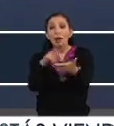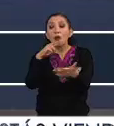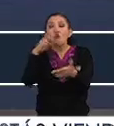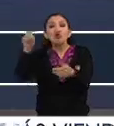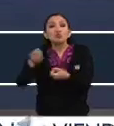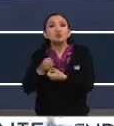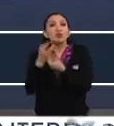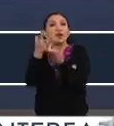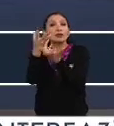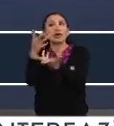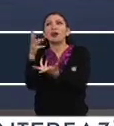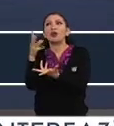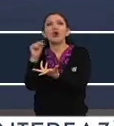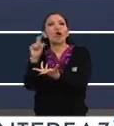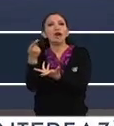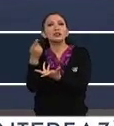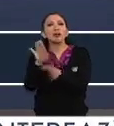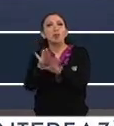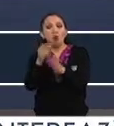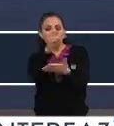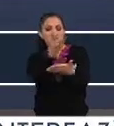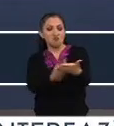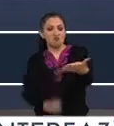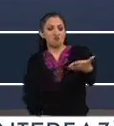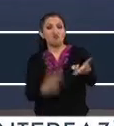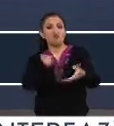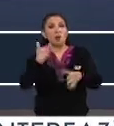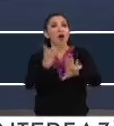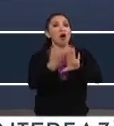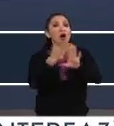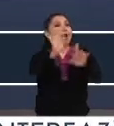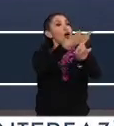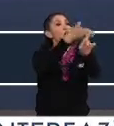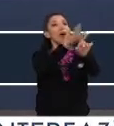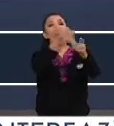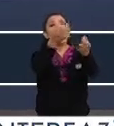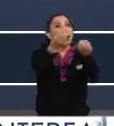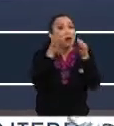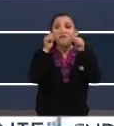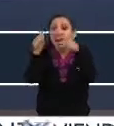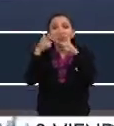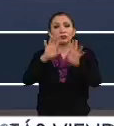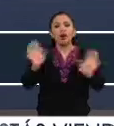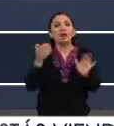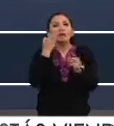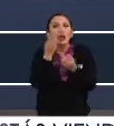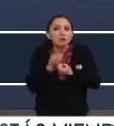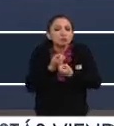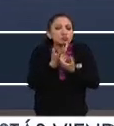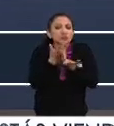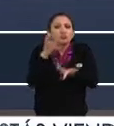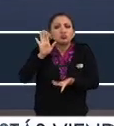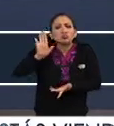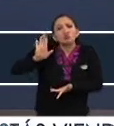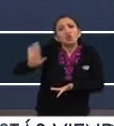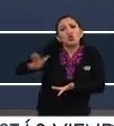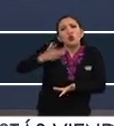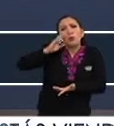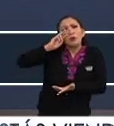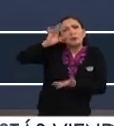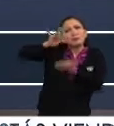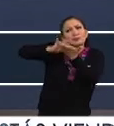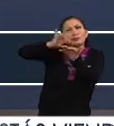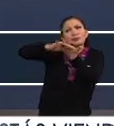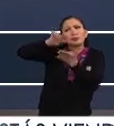un poeta, no es un panfleto, no nos quiere convencer de nada, quiere compartirnos lo que él